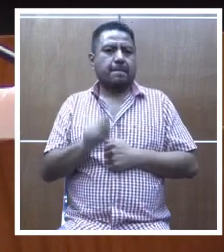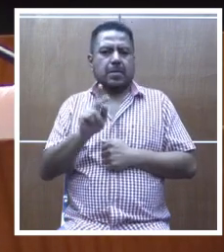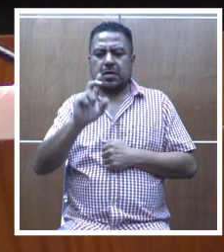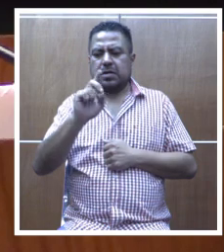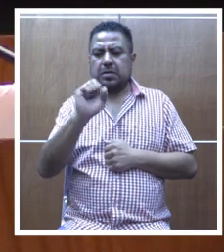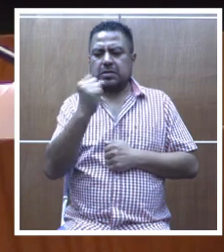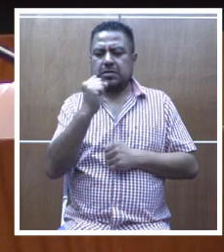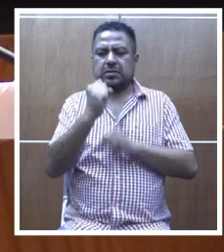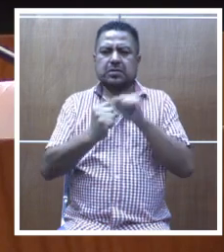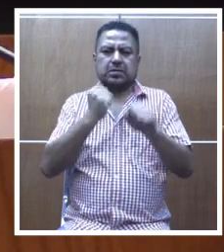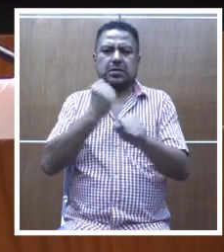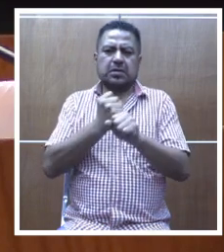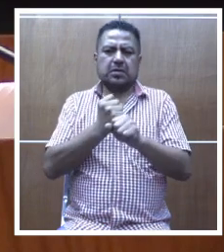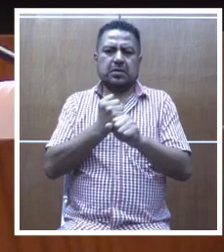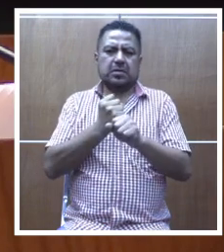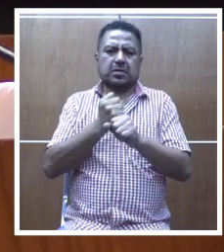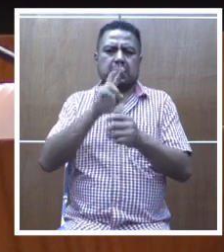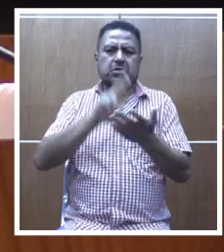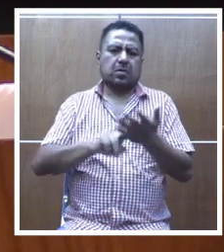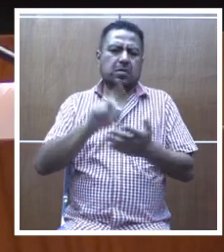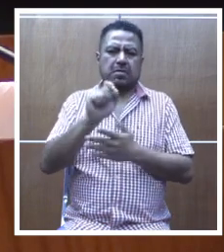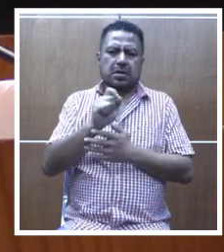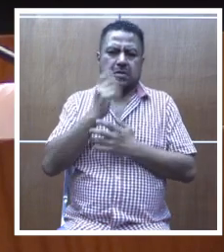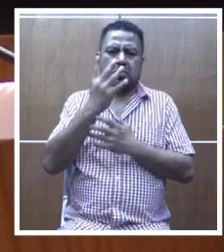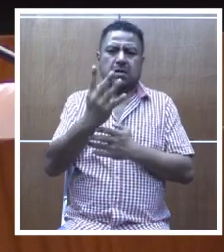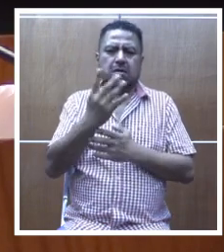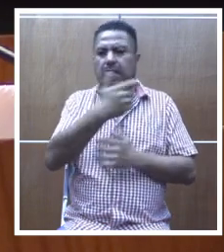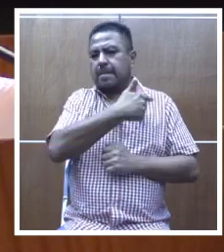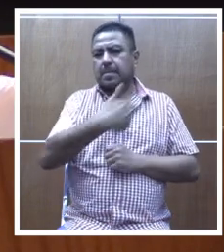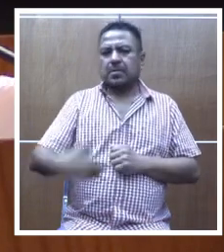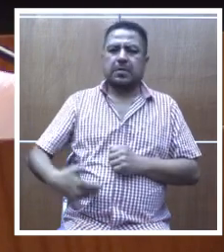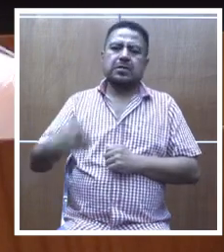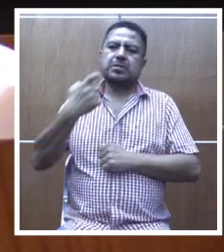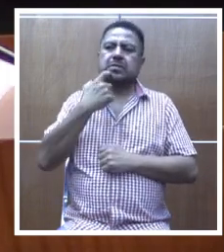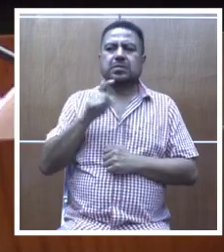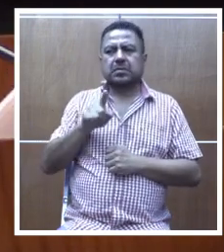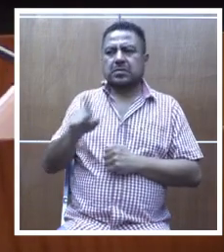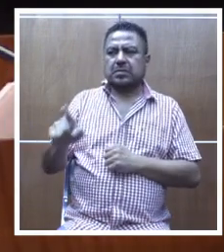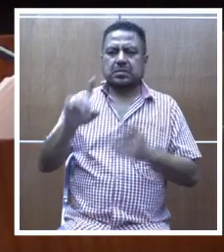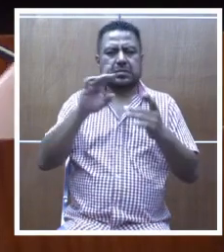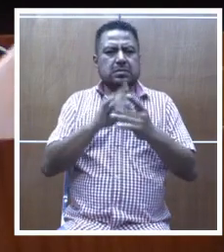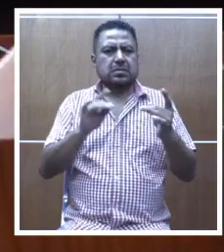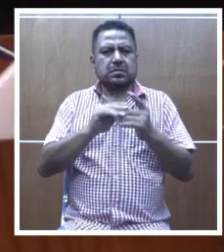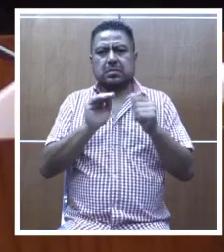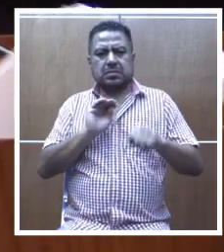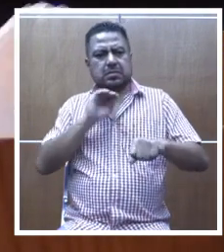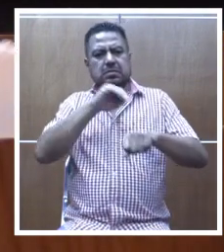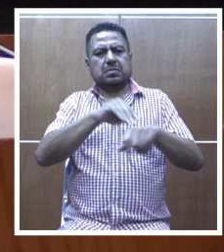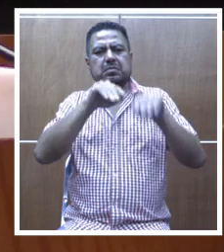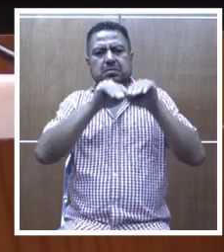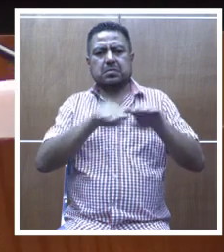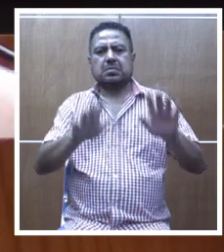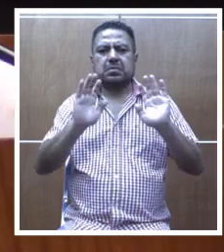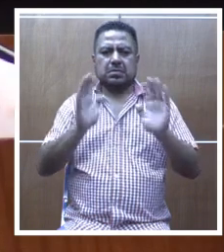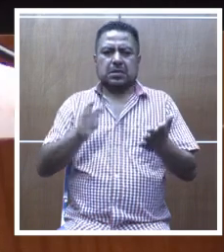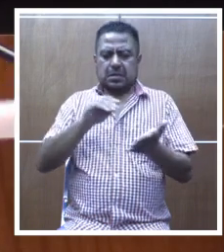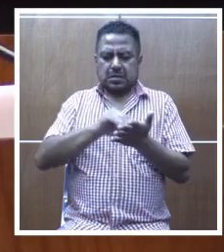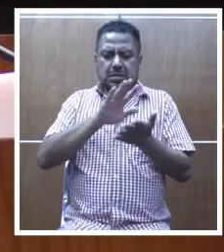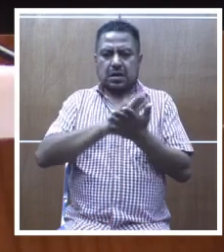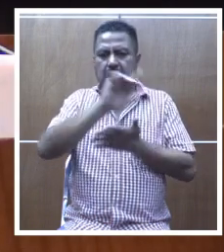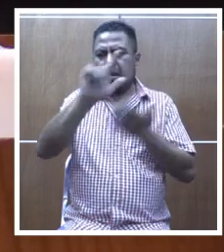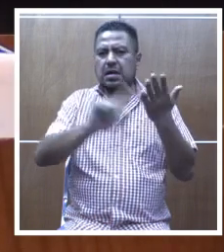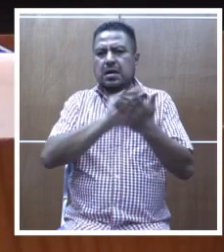de septiembre del 2024, el presidente Andrés Manuel López Obrador publicó el decreto donde se contemplan